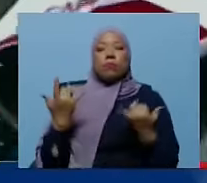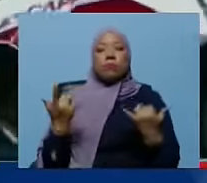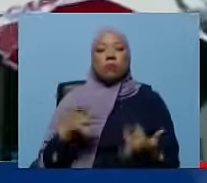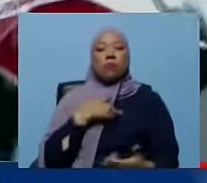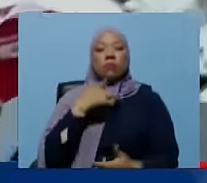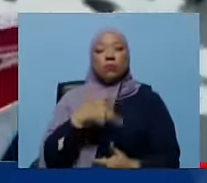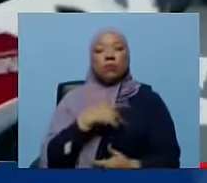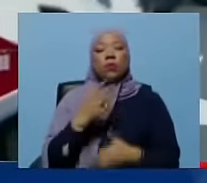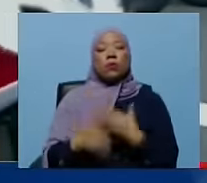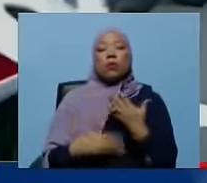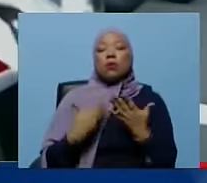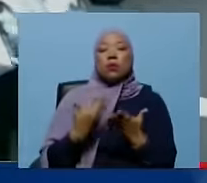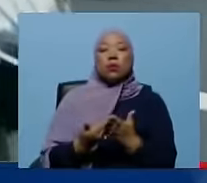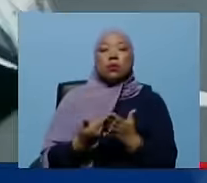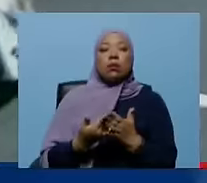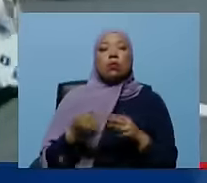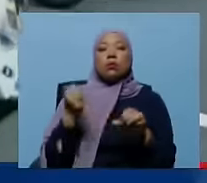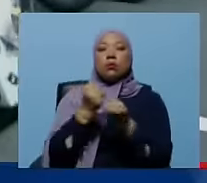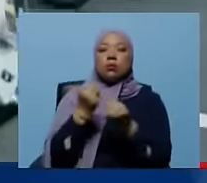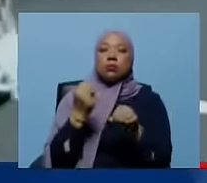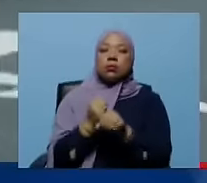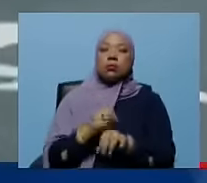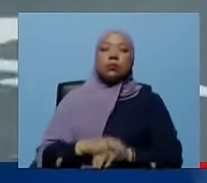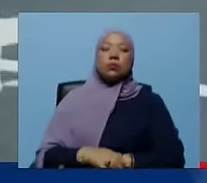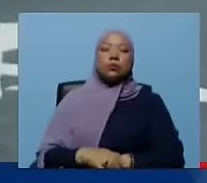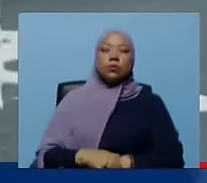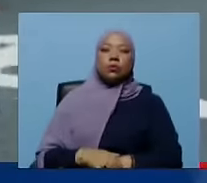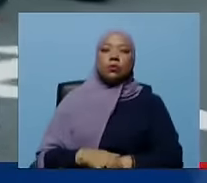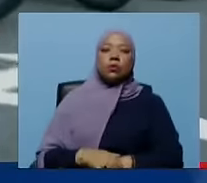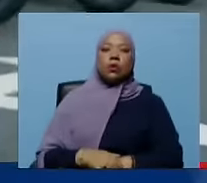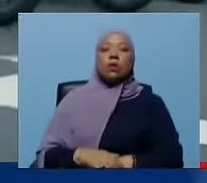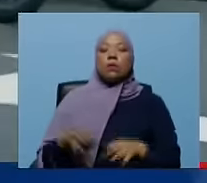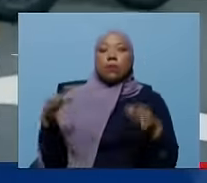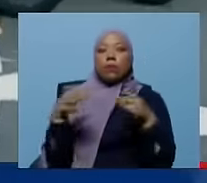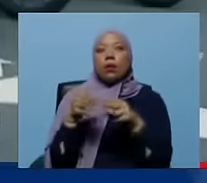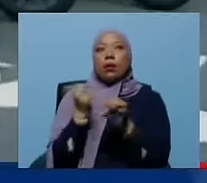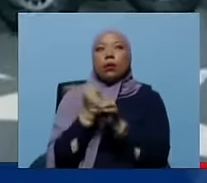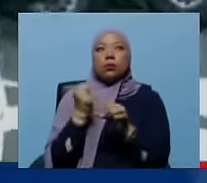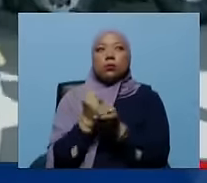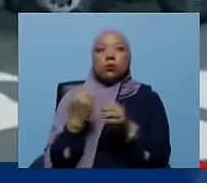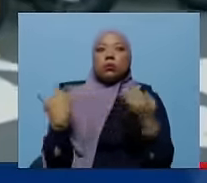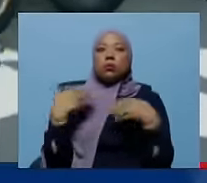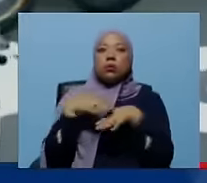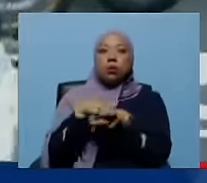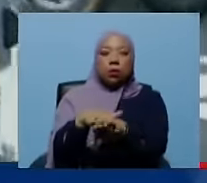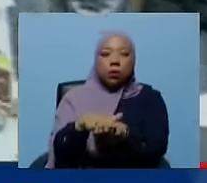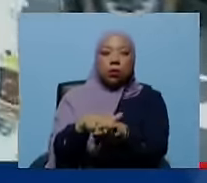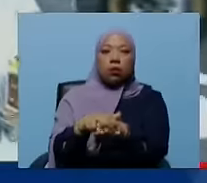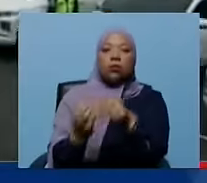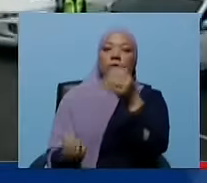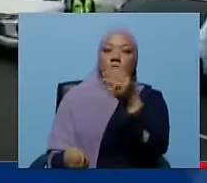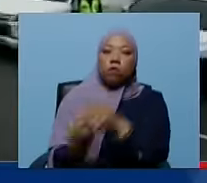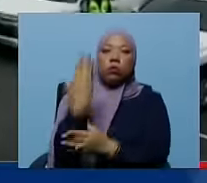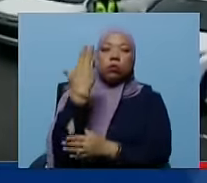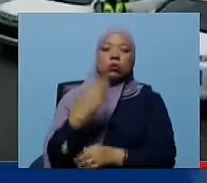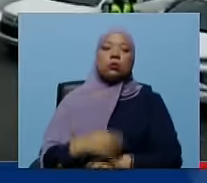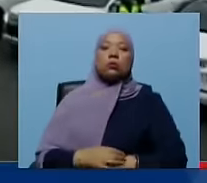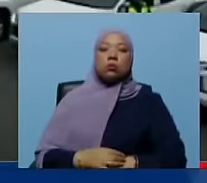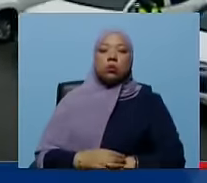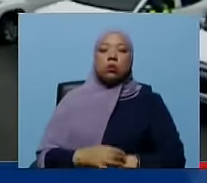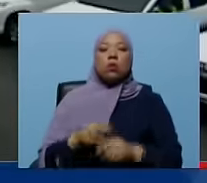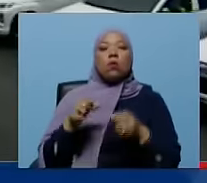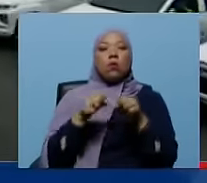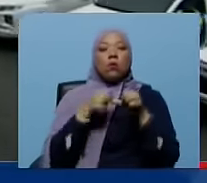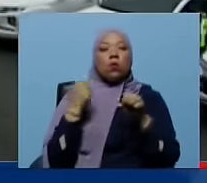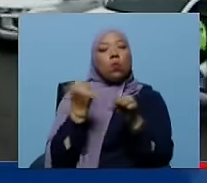esta extraordinaria dotación de equipos para que nuestros funcionarios puedan contar